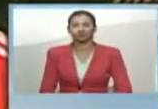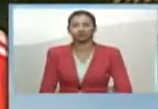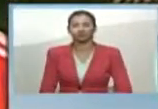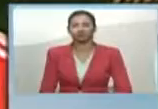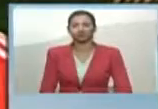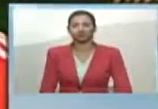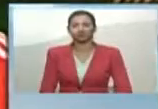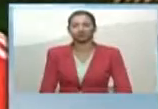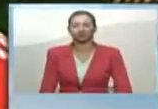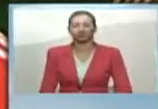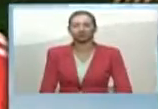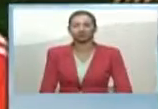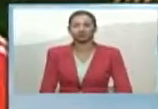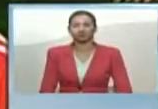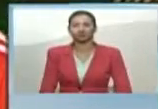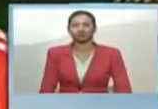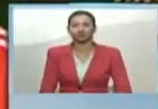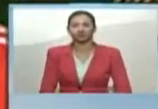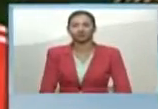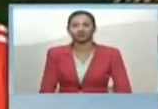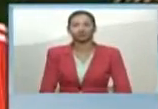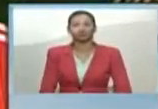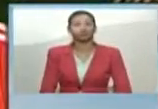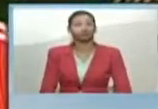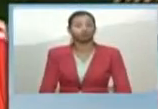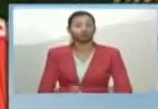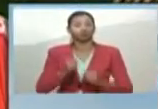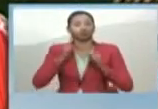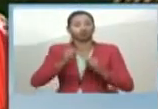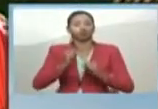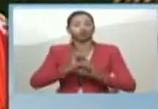Mucha firmeza, veracidad,